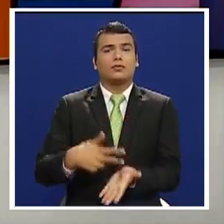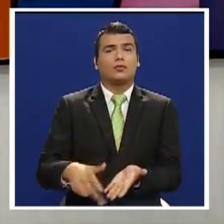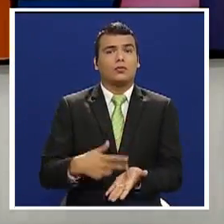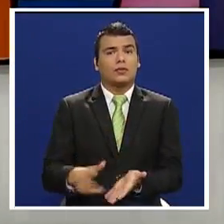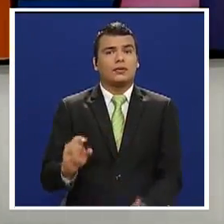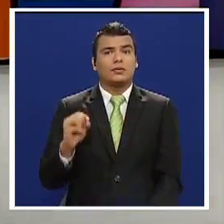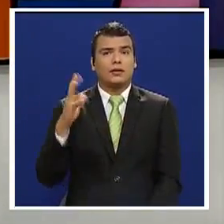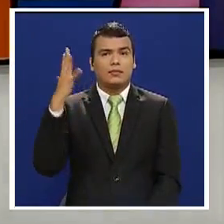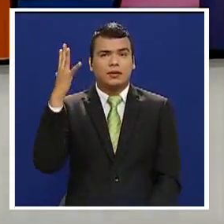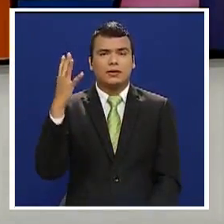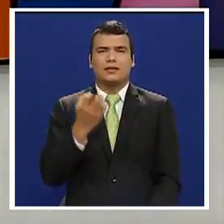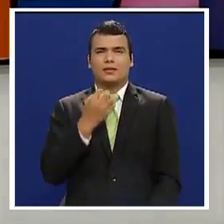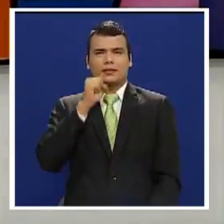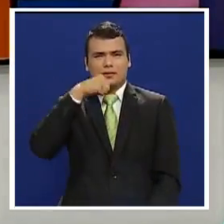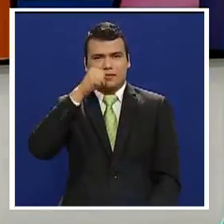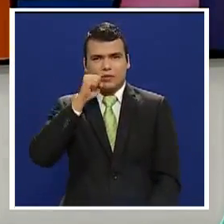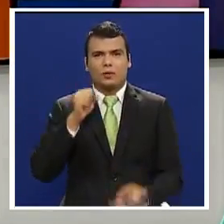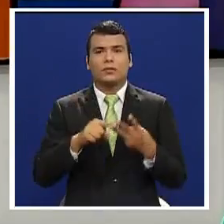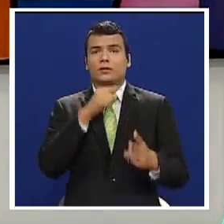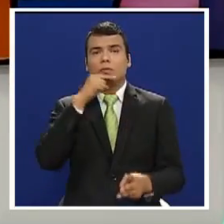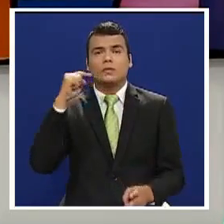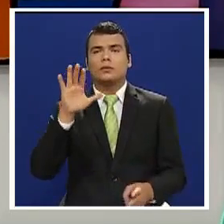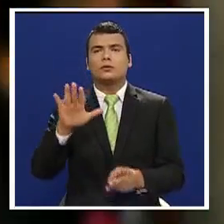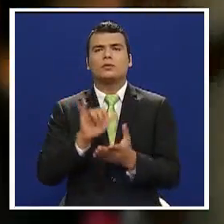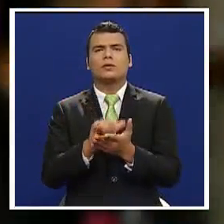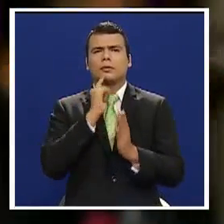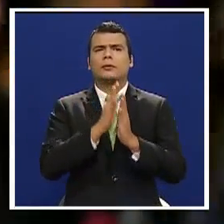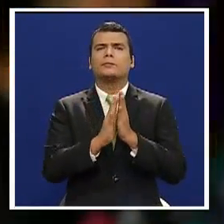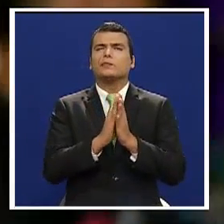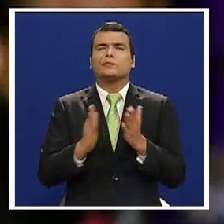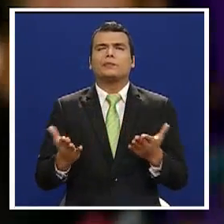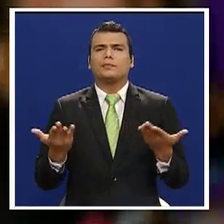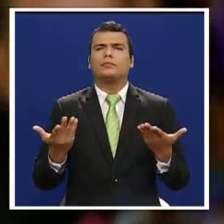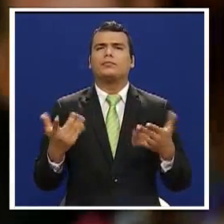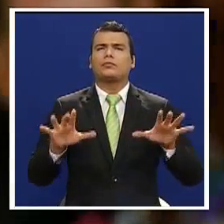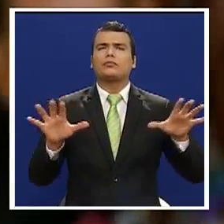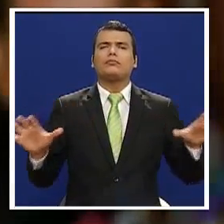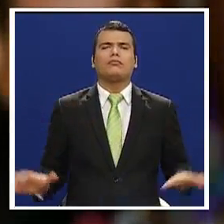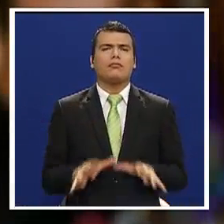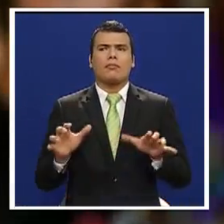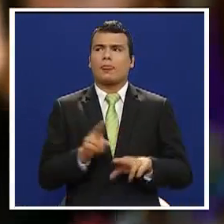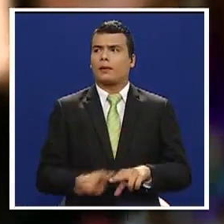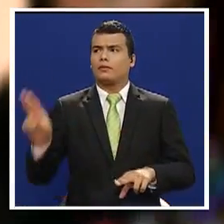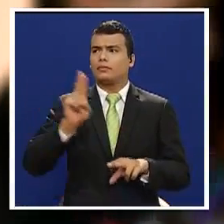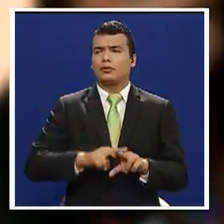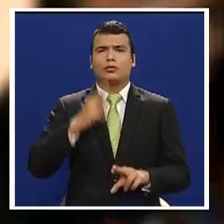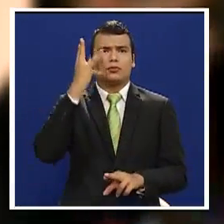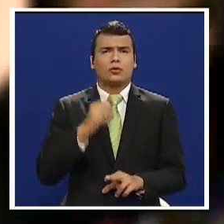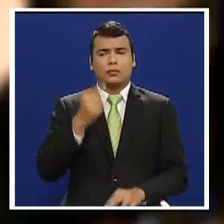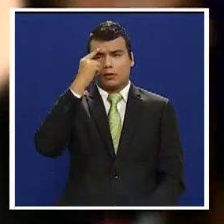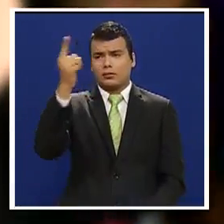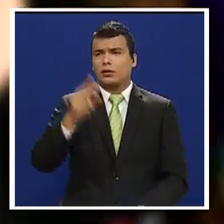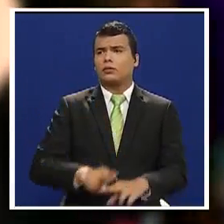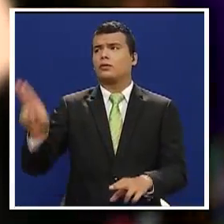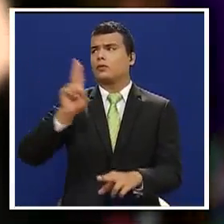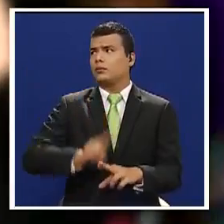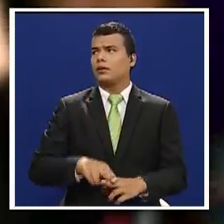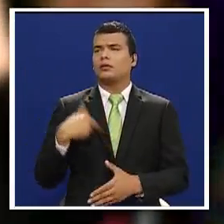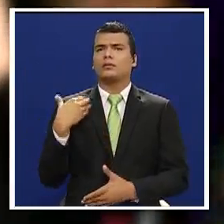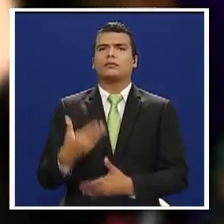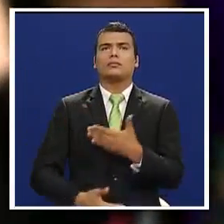y comisarias de familia pongan más atención y sepan manejar los casos de violencia intrafamiliar. Dentro de la estrategia, herramientas